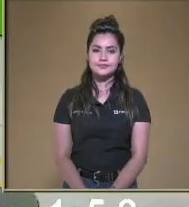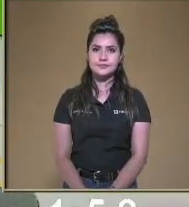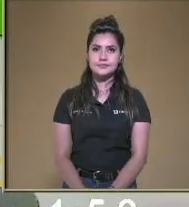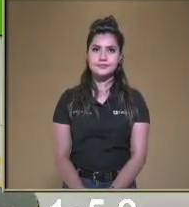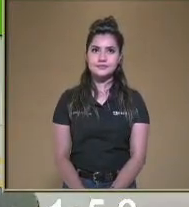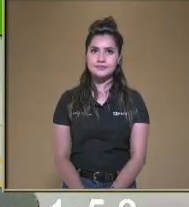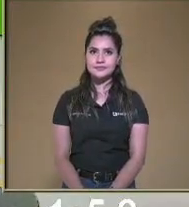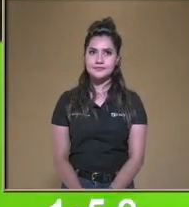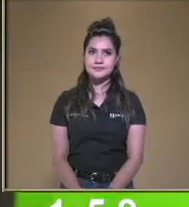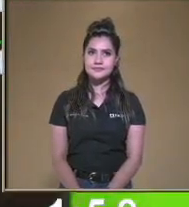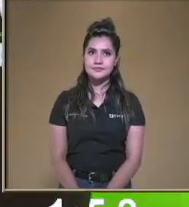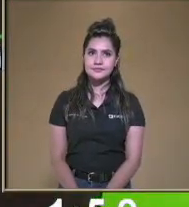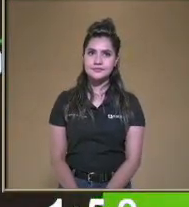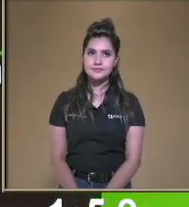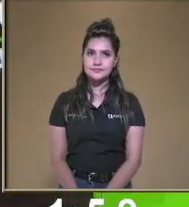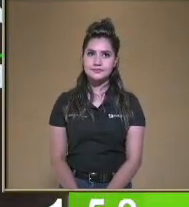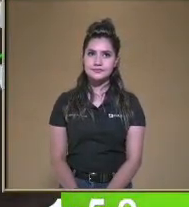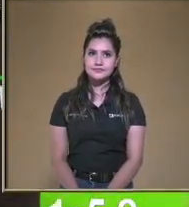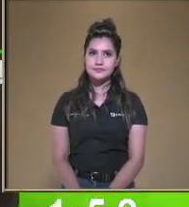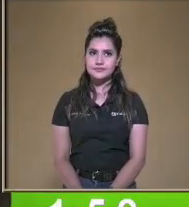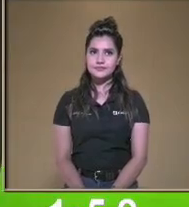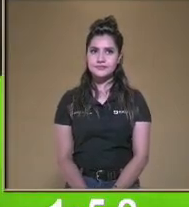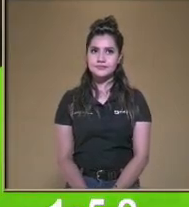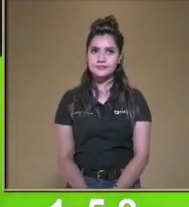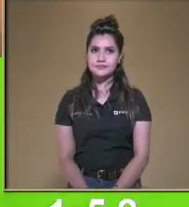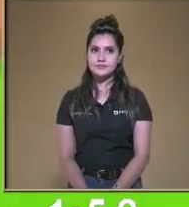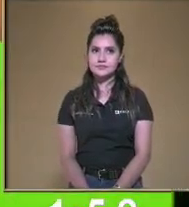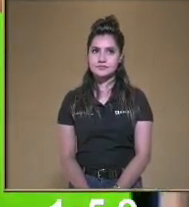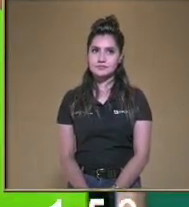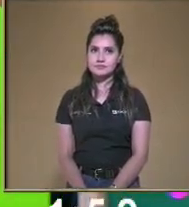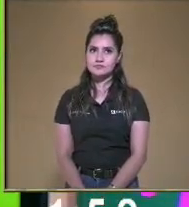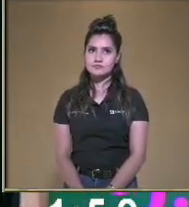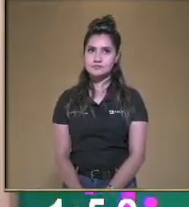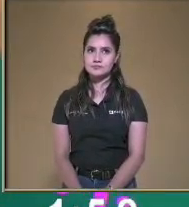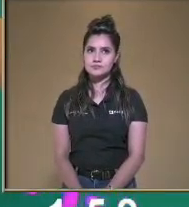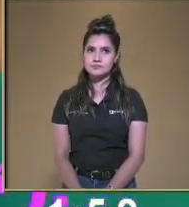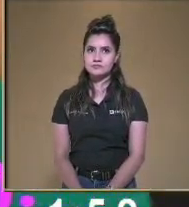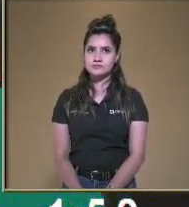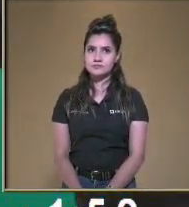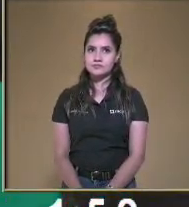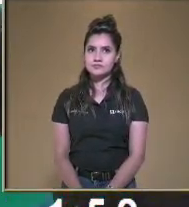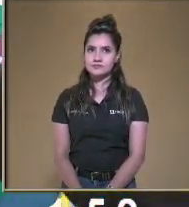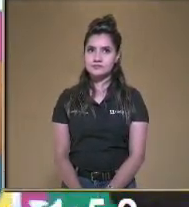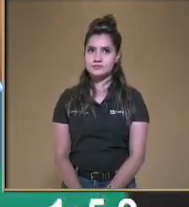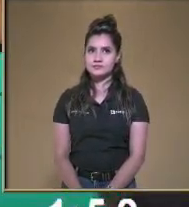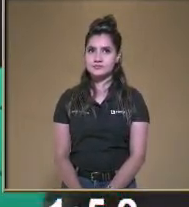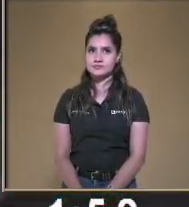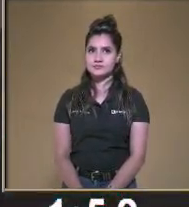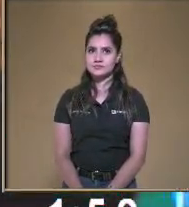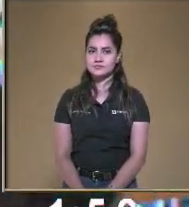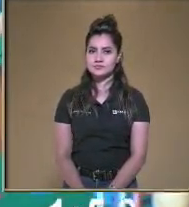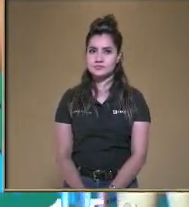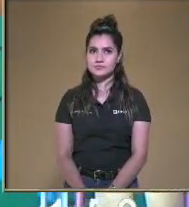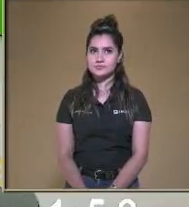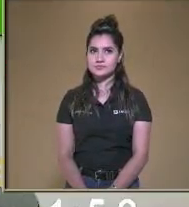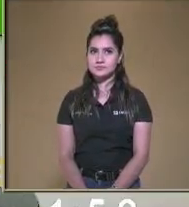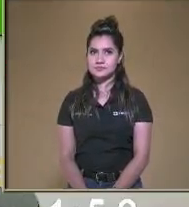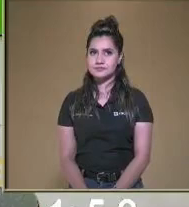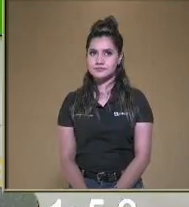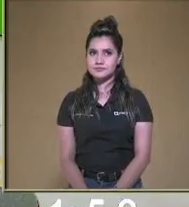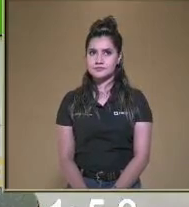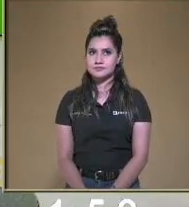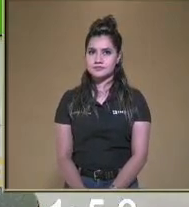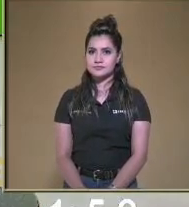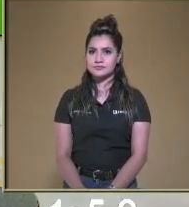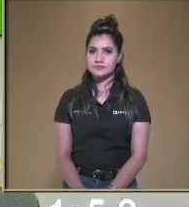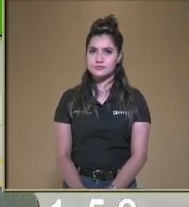y 1, 2, 3, muñecas, y 1, 2, 3, al otro